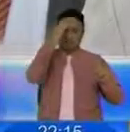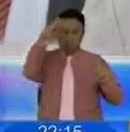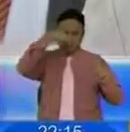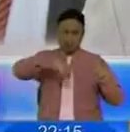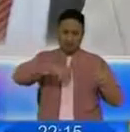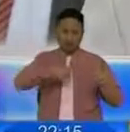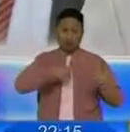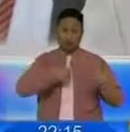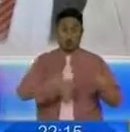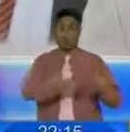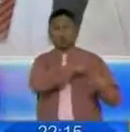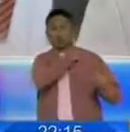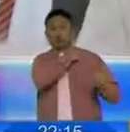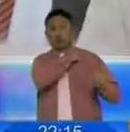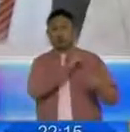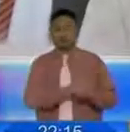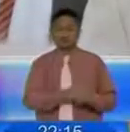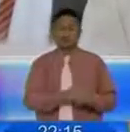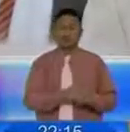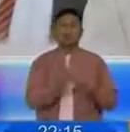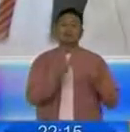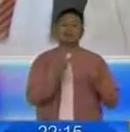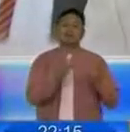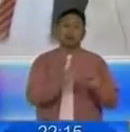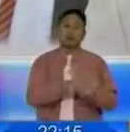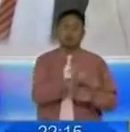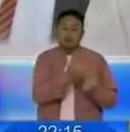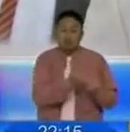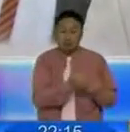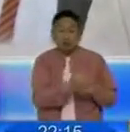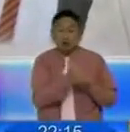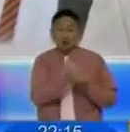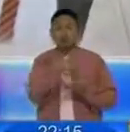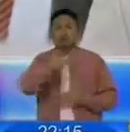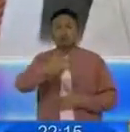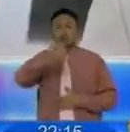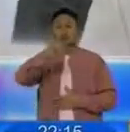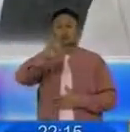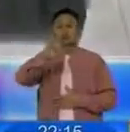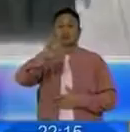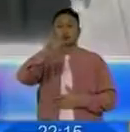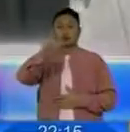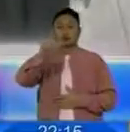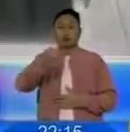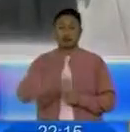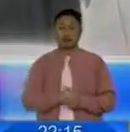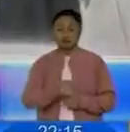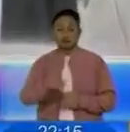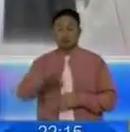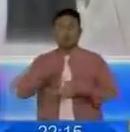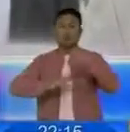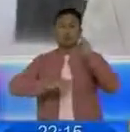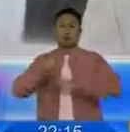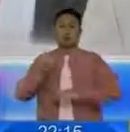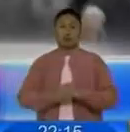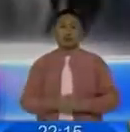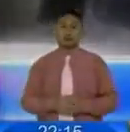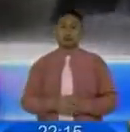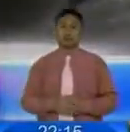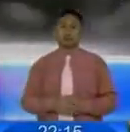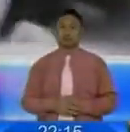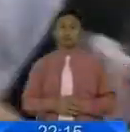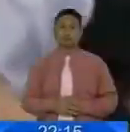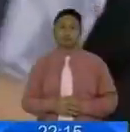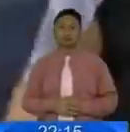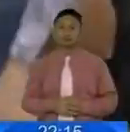de mi secuestro y que además ayudó a Chicaiza a generarse impunidad durante mucho tiempo. Y es